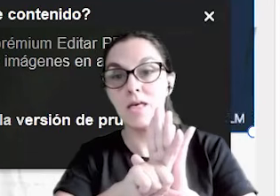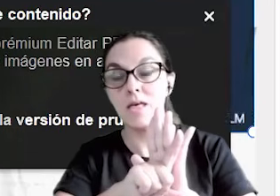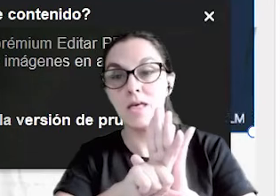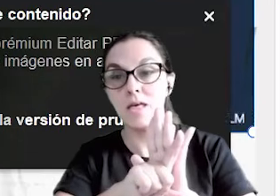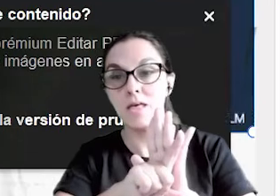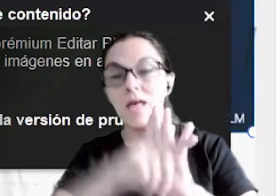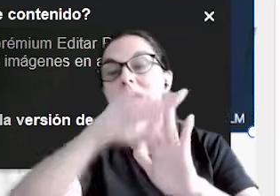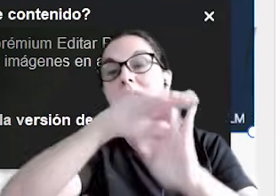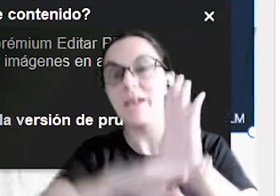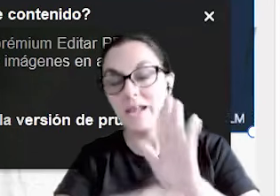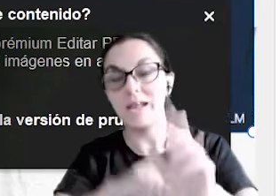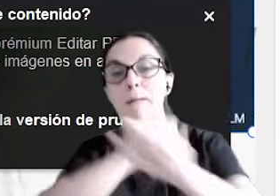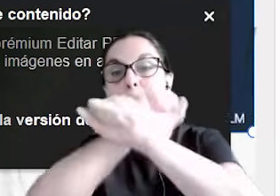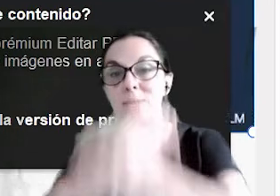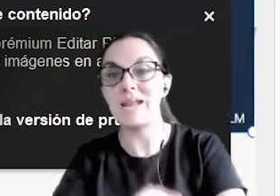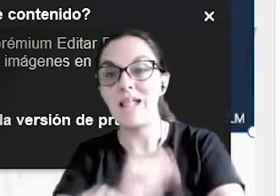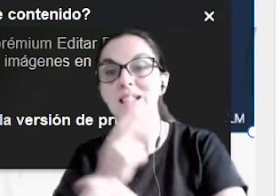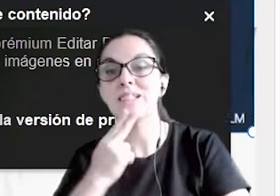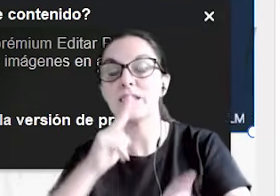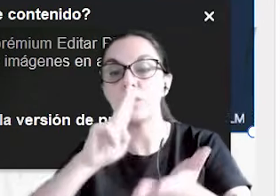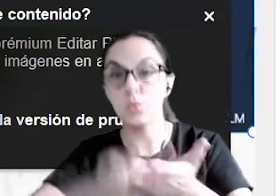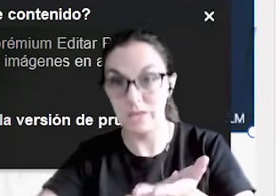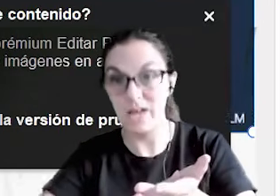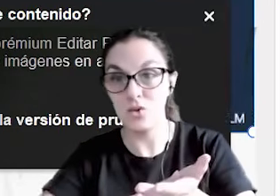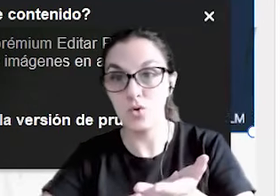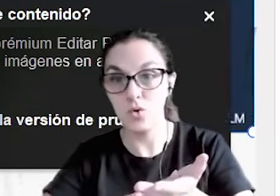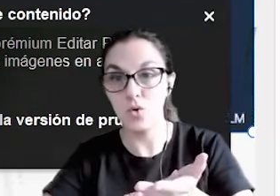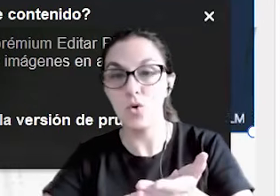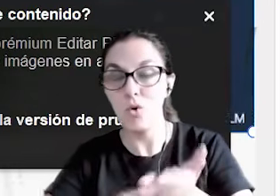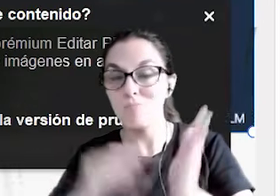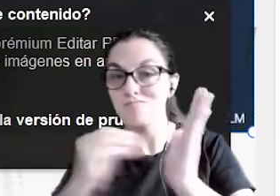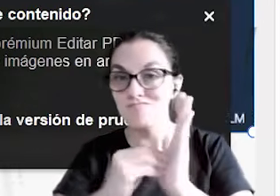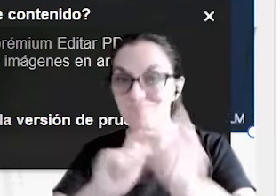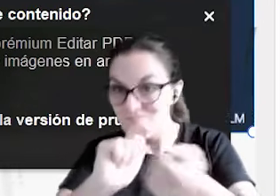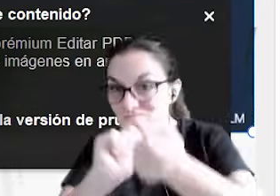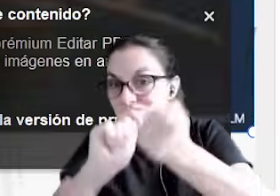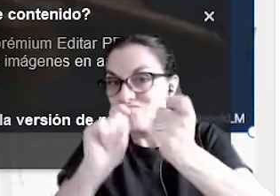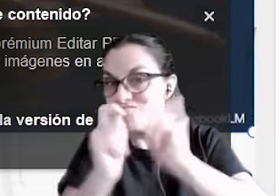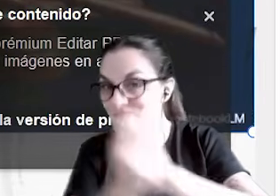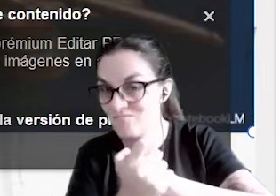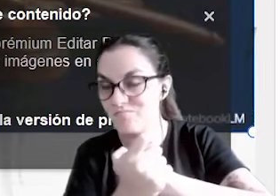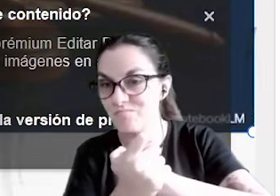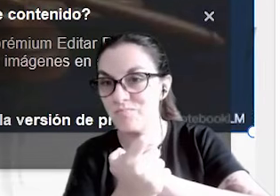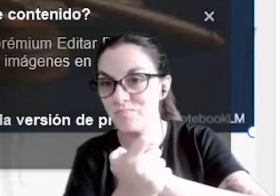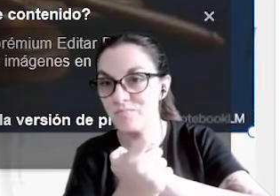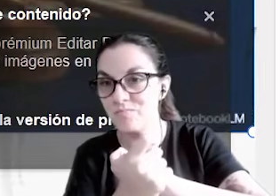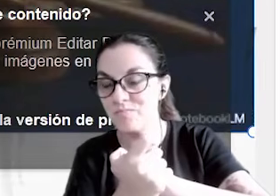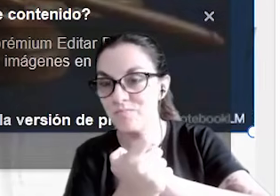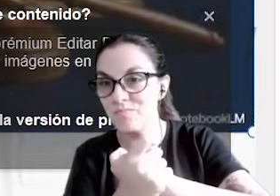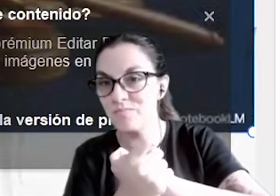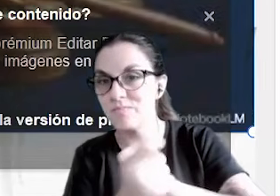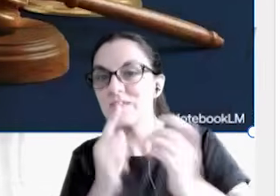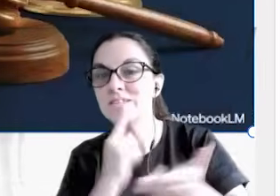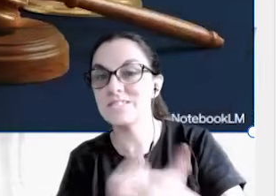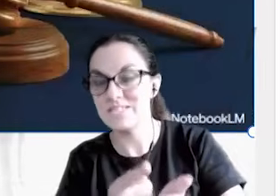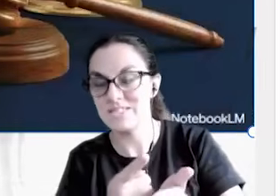penal tributario que trajo, como la modificación que trajo la sanción de la